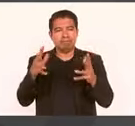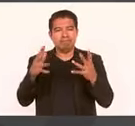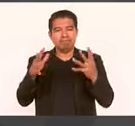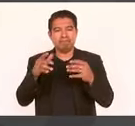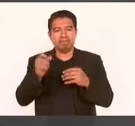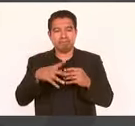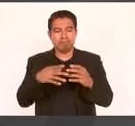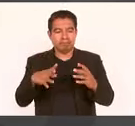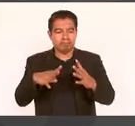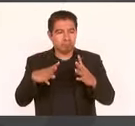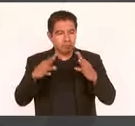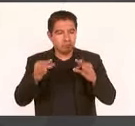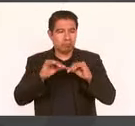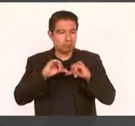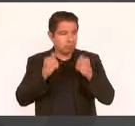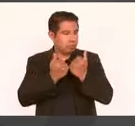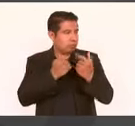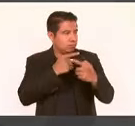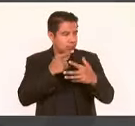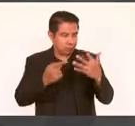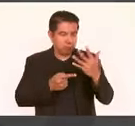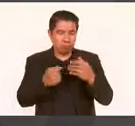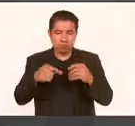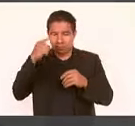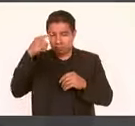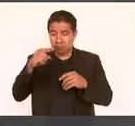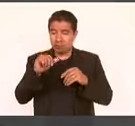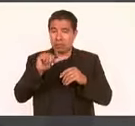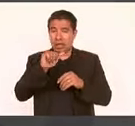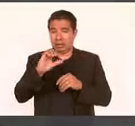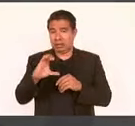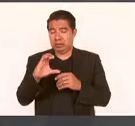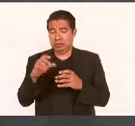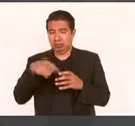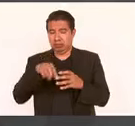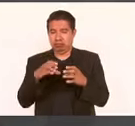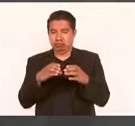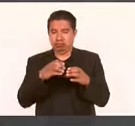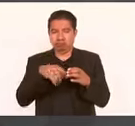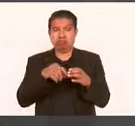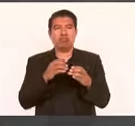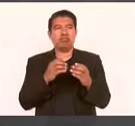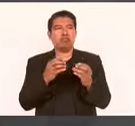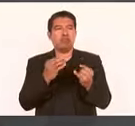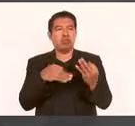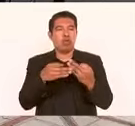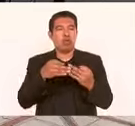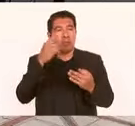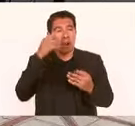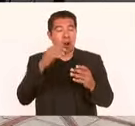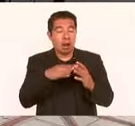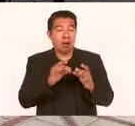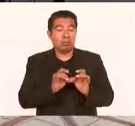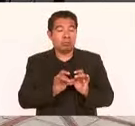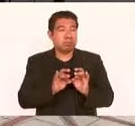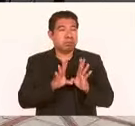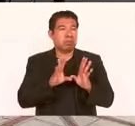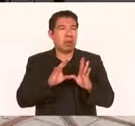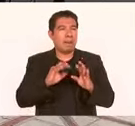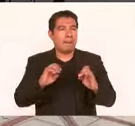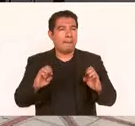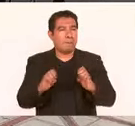fundaciones grandes y pequeñas y a las organizaciones de la sociedad civil que desde la etapa de la emergencia han apoyado a las familias